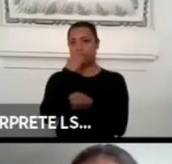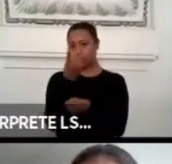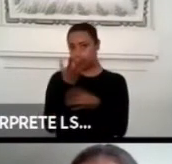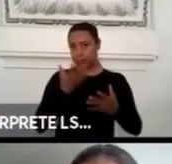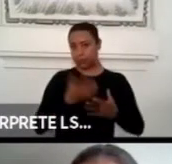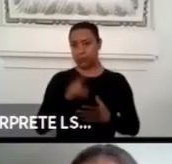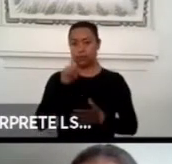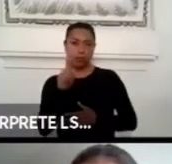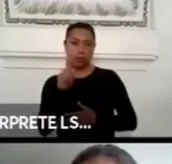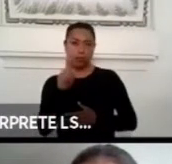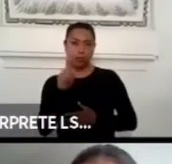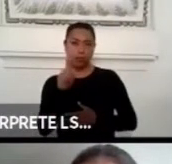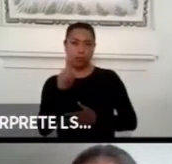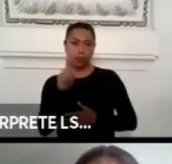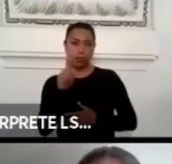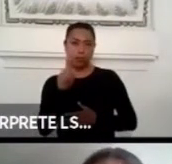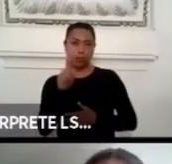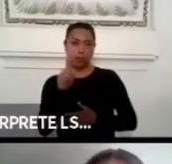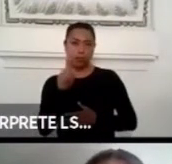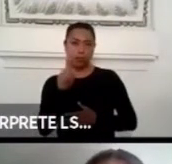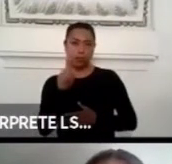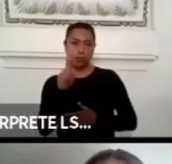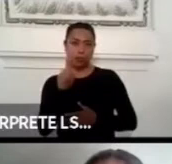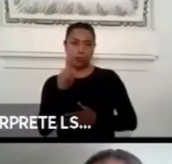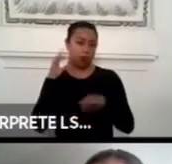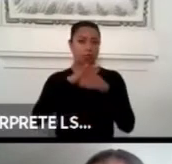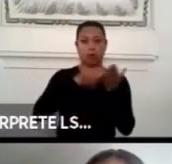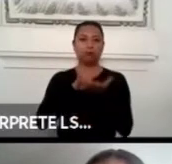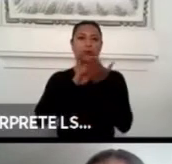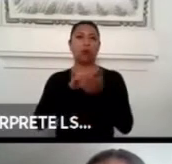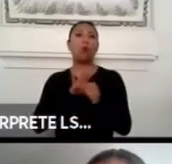preferencia político-electoral y pues